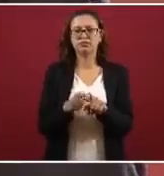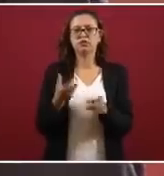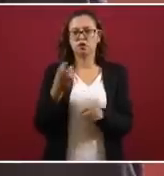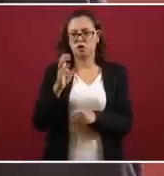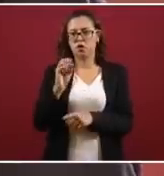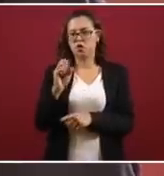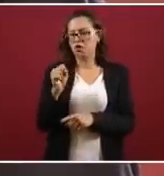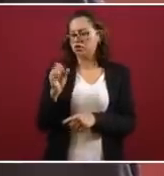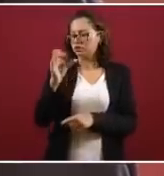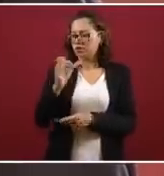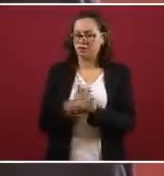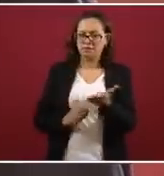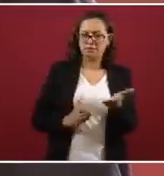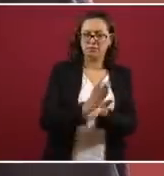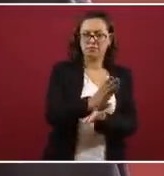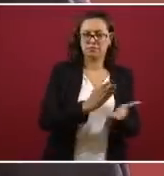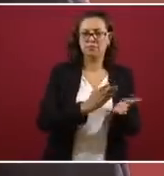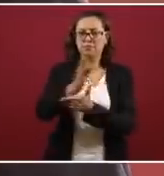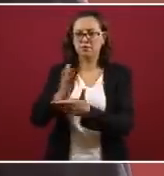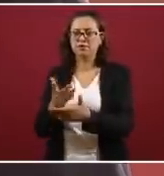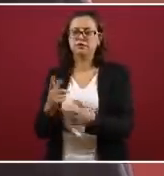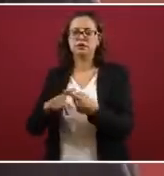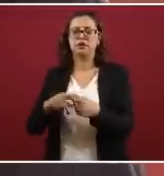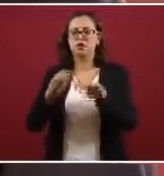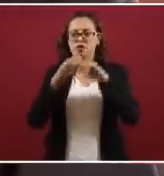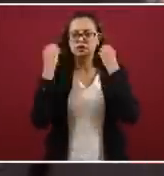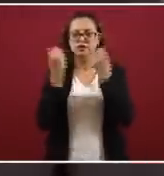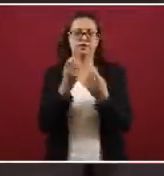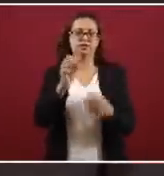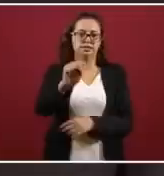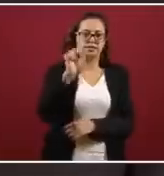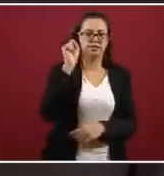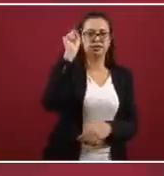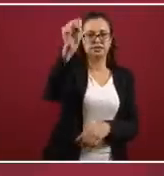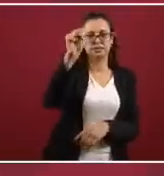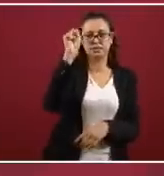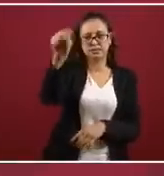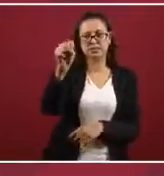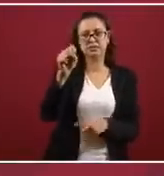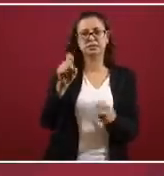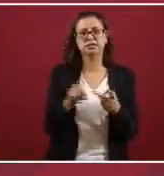organizaciones, tanto sindicales como